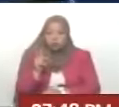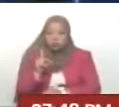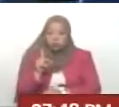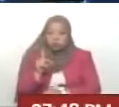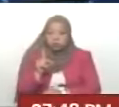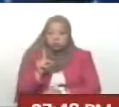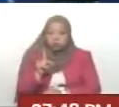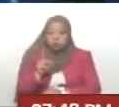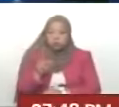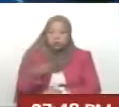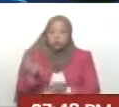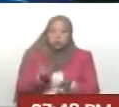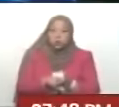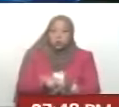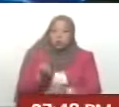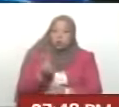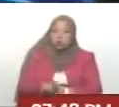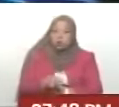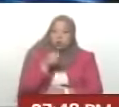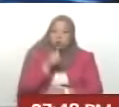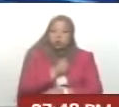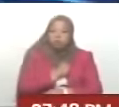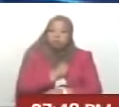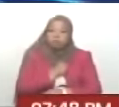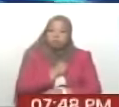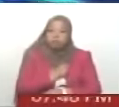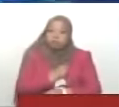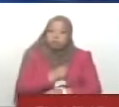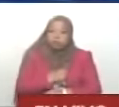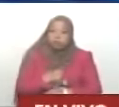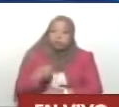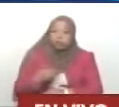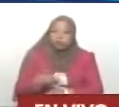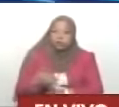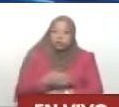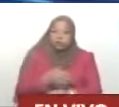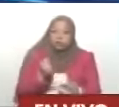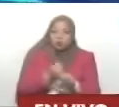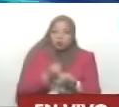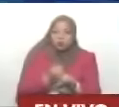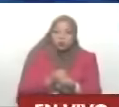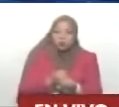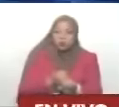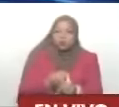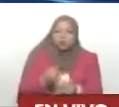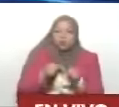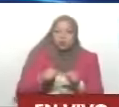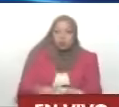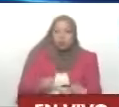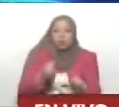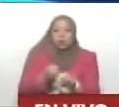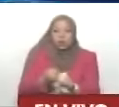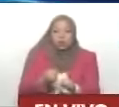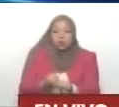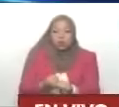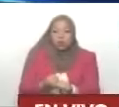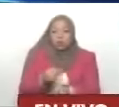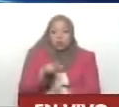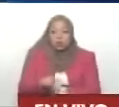a cada rato y que lamentablemente hay un pequeño sector que sigue creyendo en